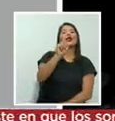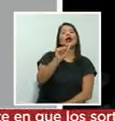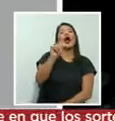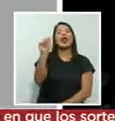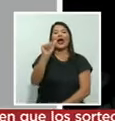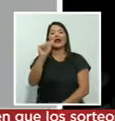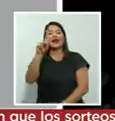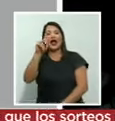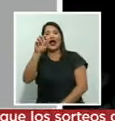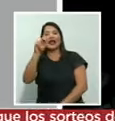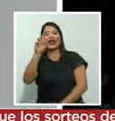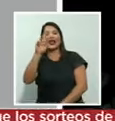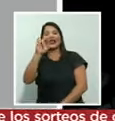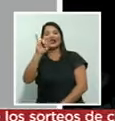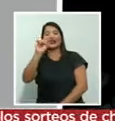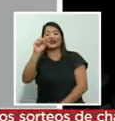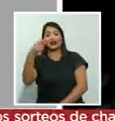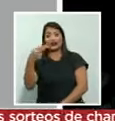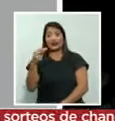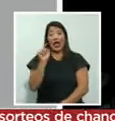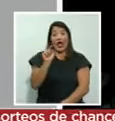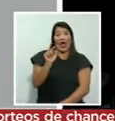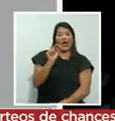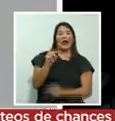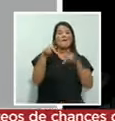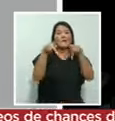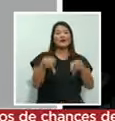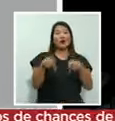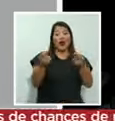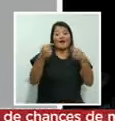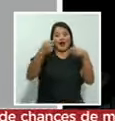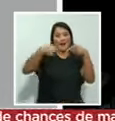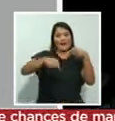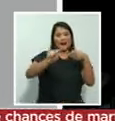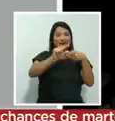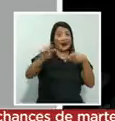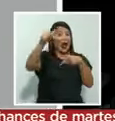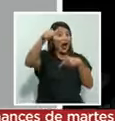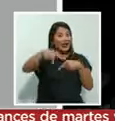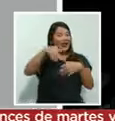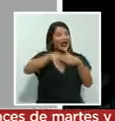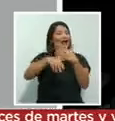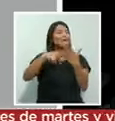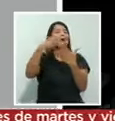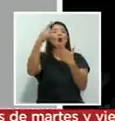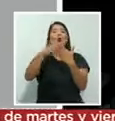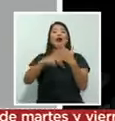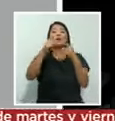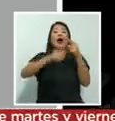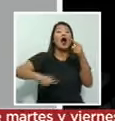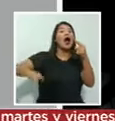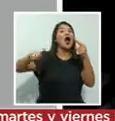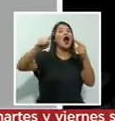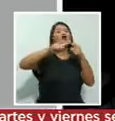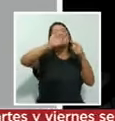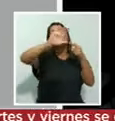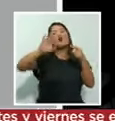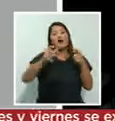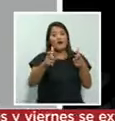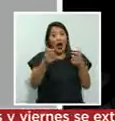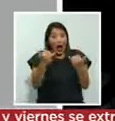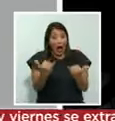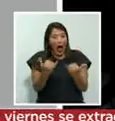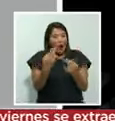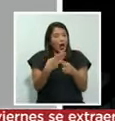Harrett es la persona que tendremos la próxima semana acá en La Rueda de la Fortuna. Nosotros nos